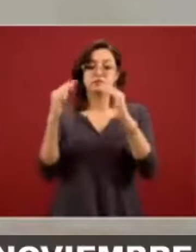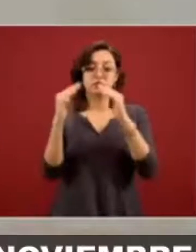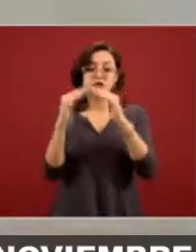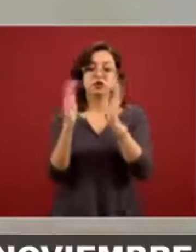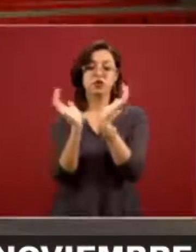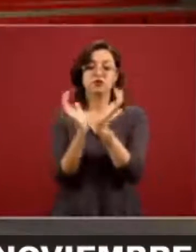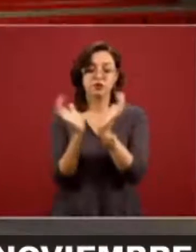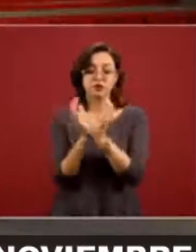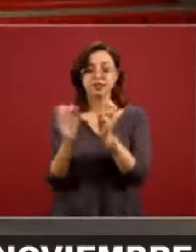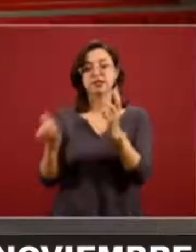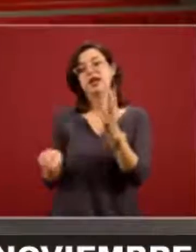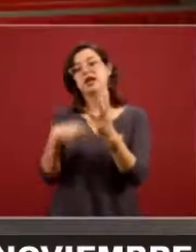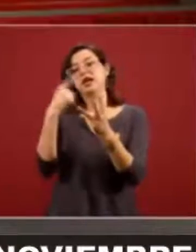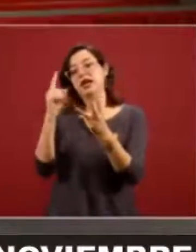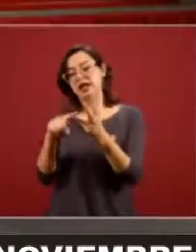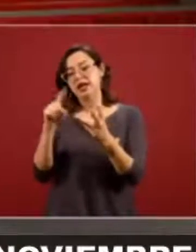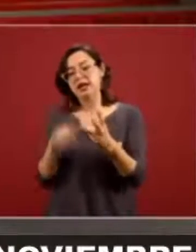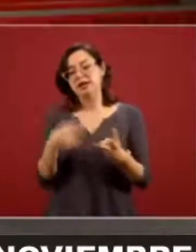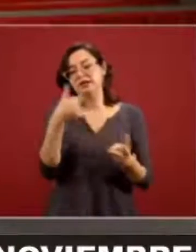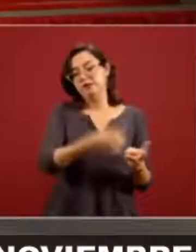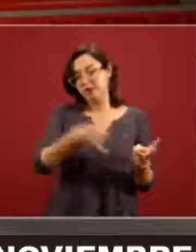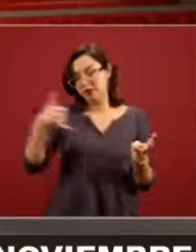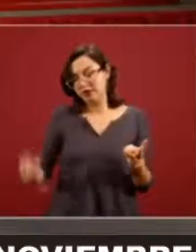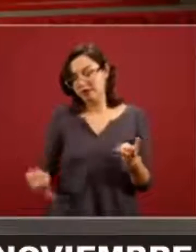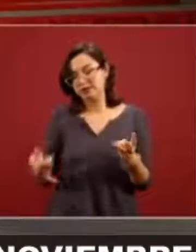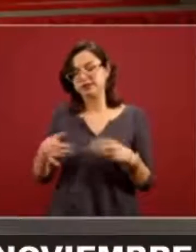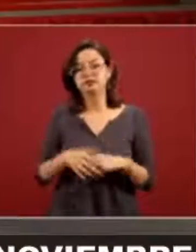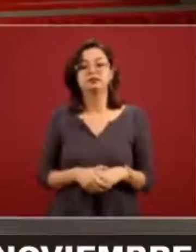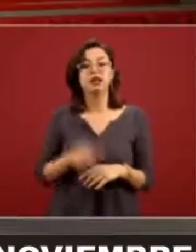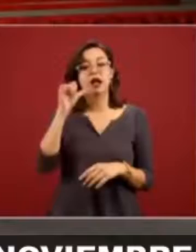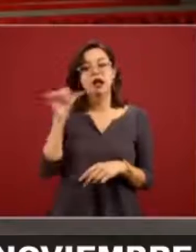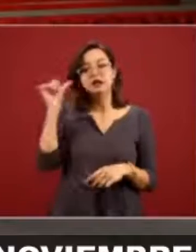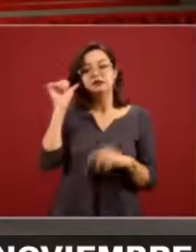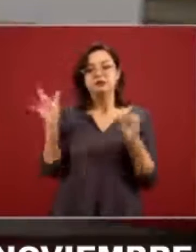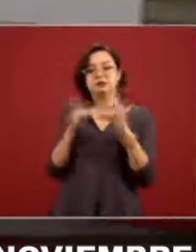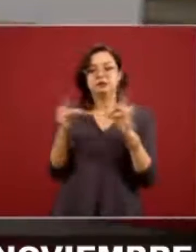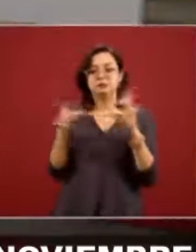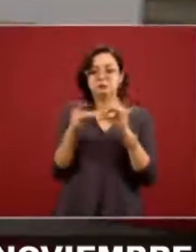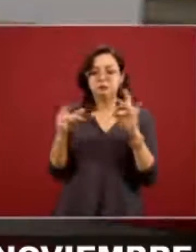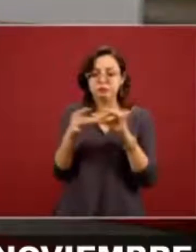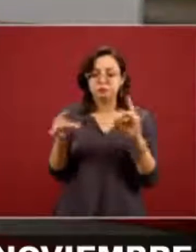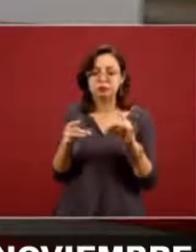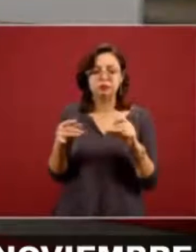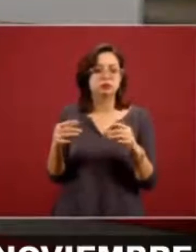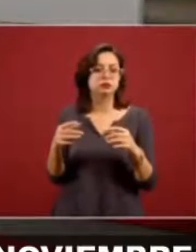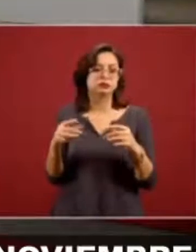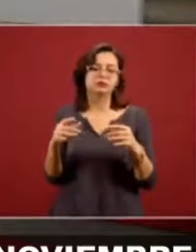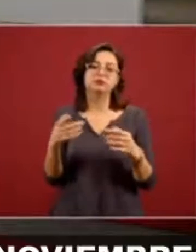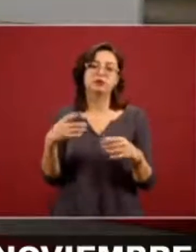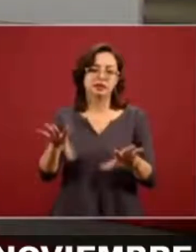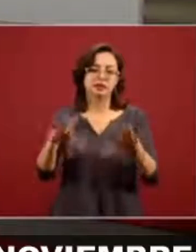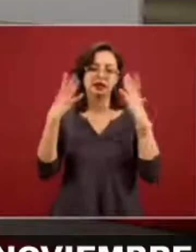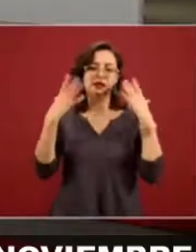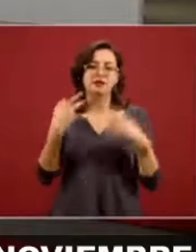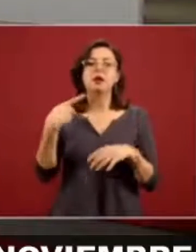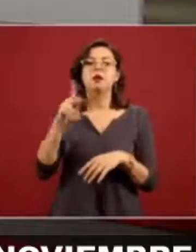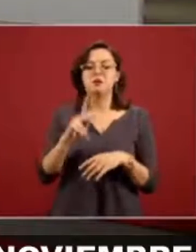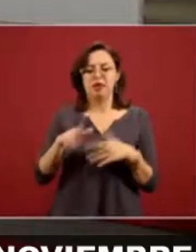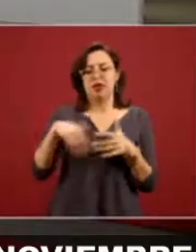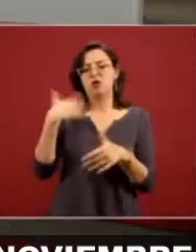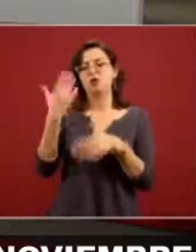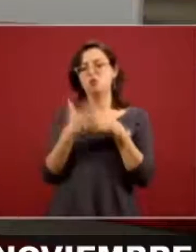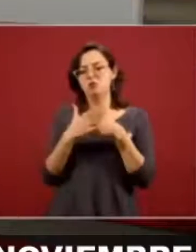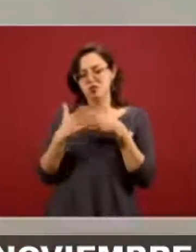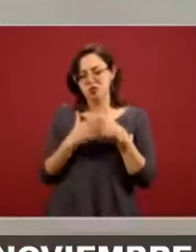créditos del Infonavit en todas sus modalidades. Ayer fuimos muy rápido, pero nos vamos a ir deteniendo en cada uno de los créditos